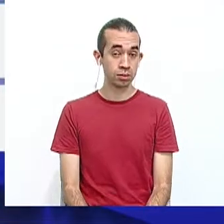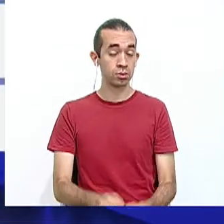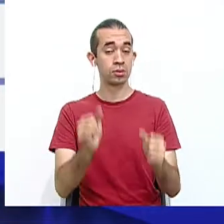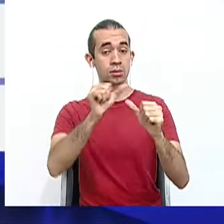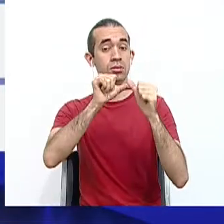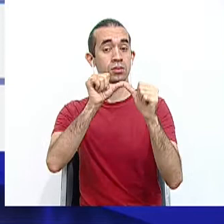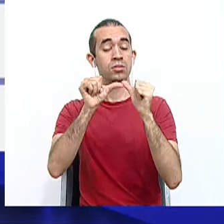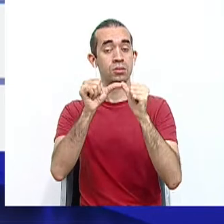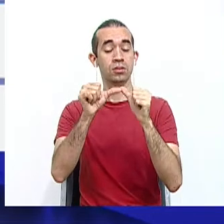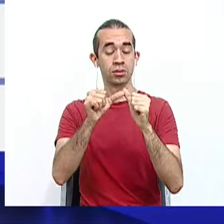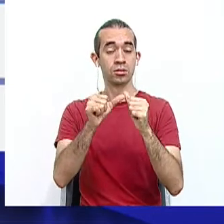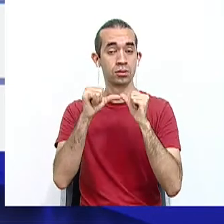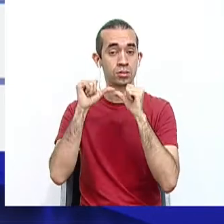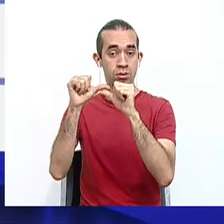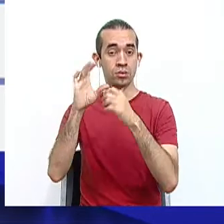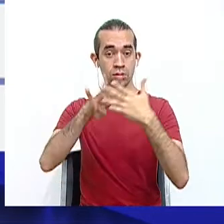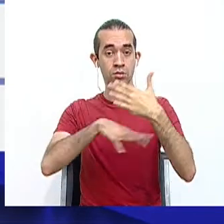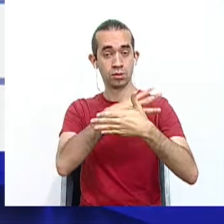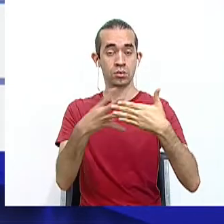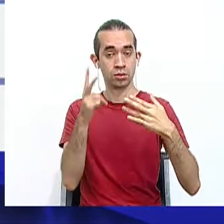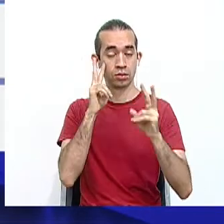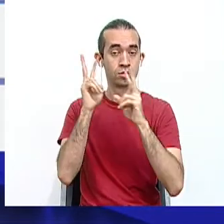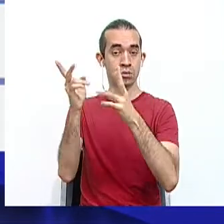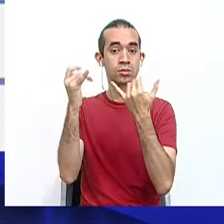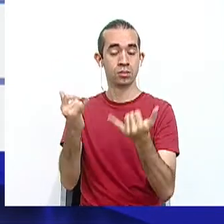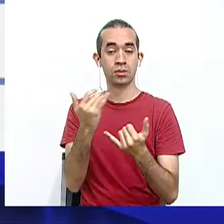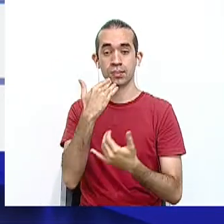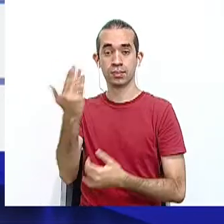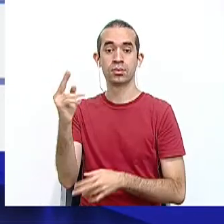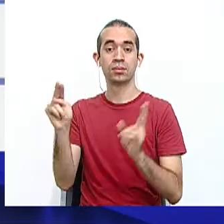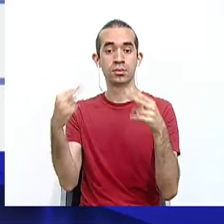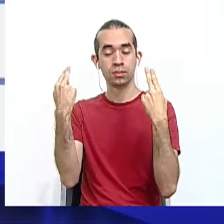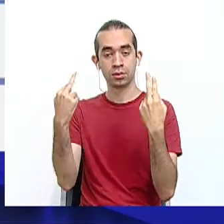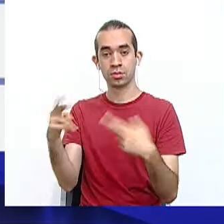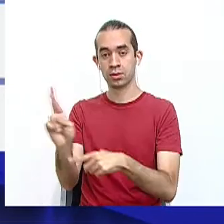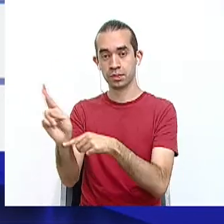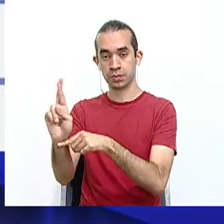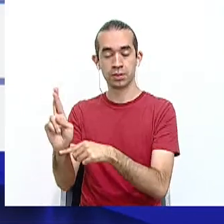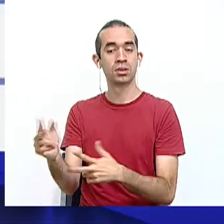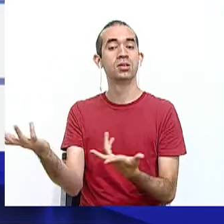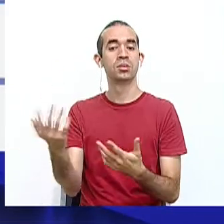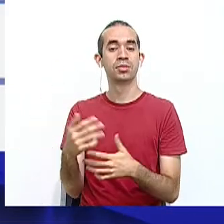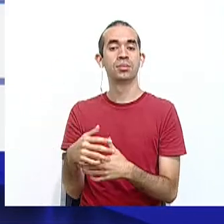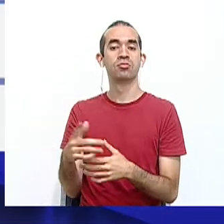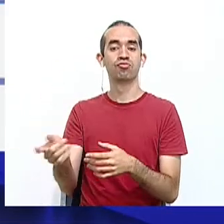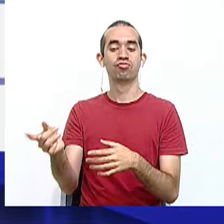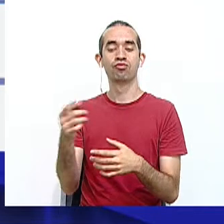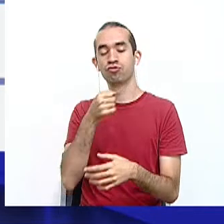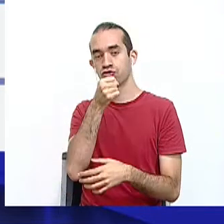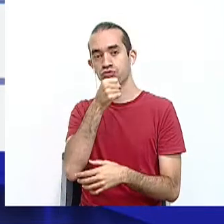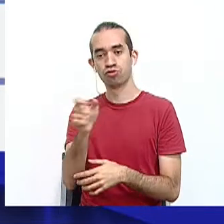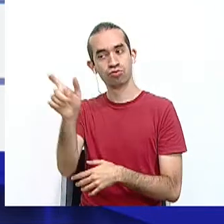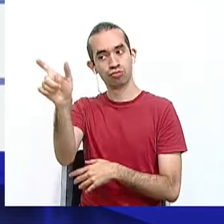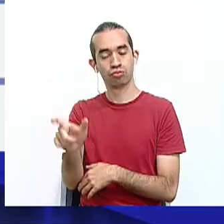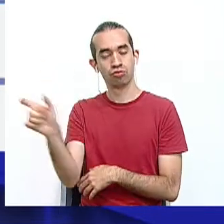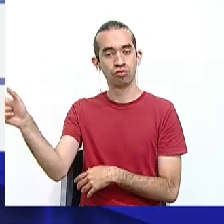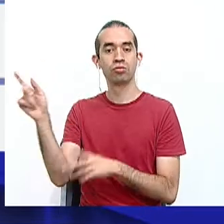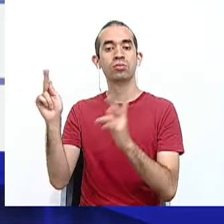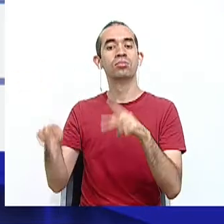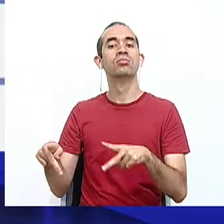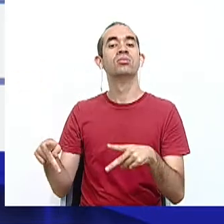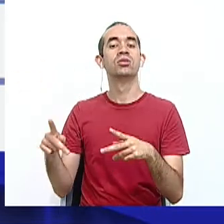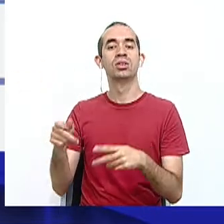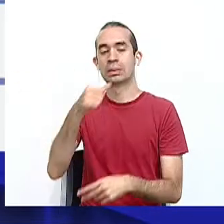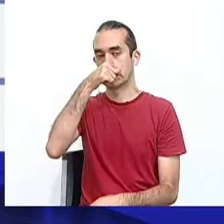Continuando con nuestra programación, veremos a continuación, gracias a Noticias Repretel, un reportaje sobre lo que es la vida de las personas